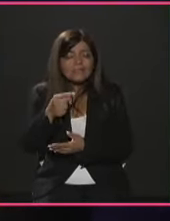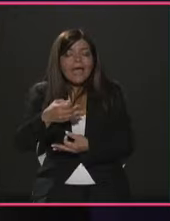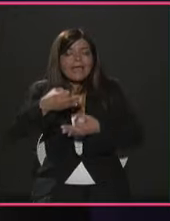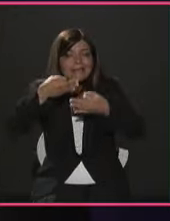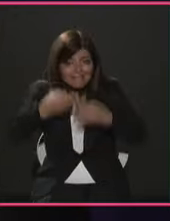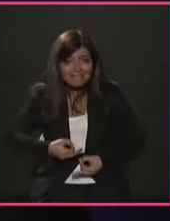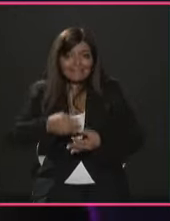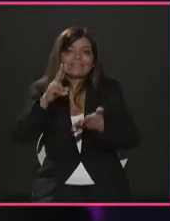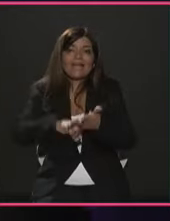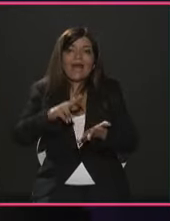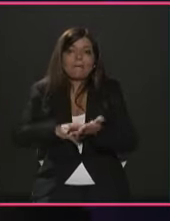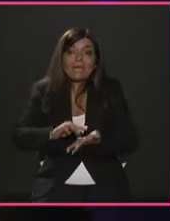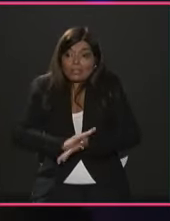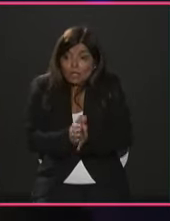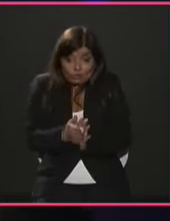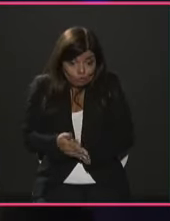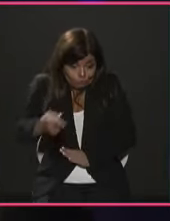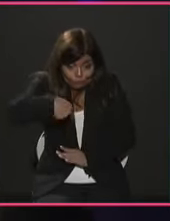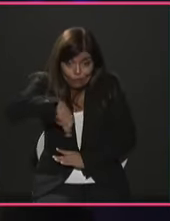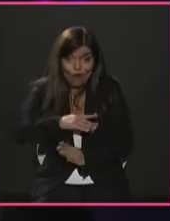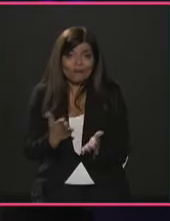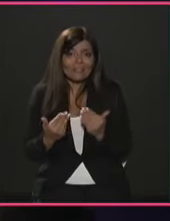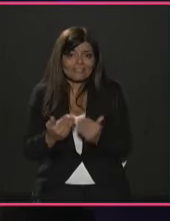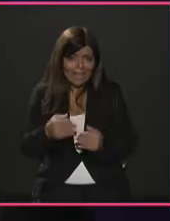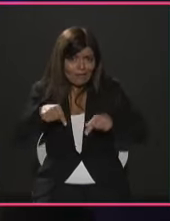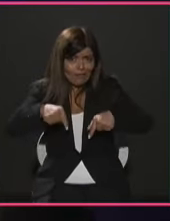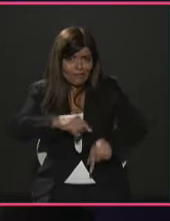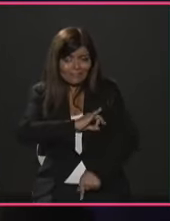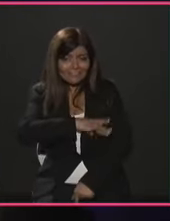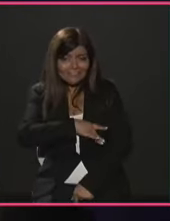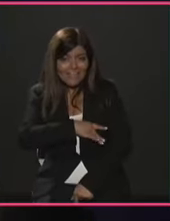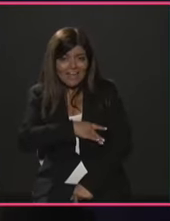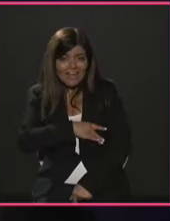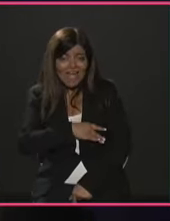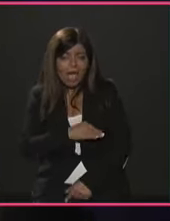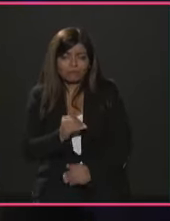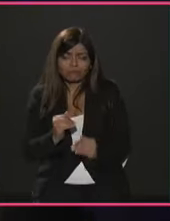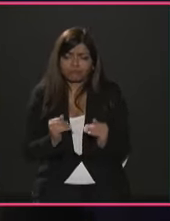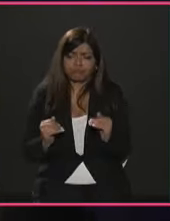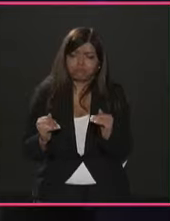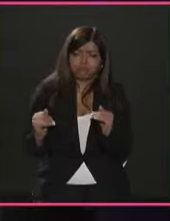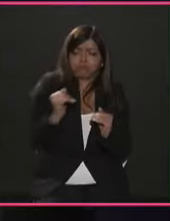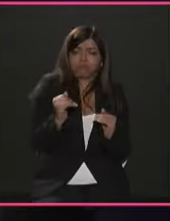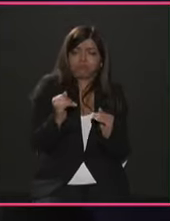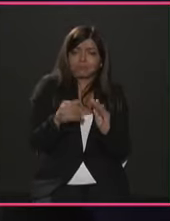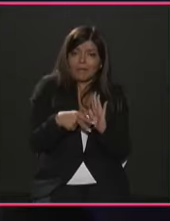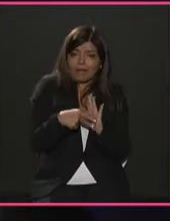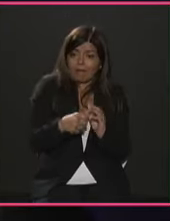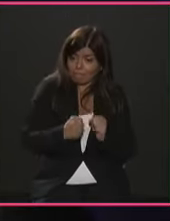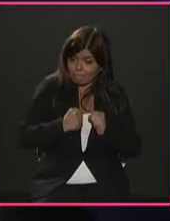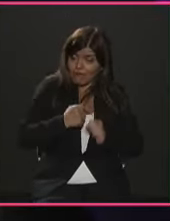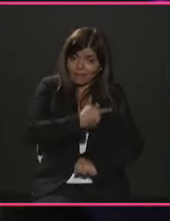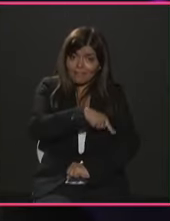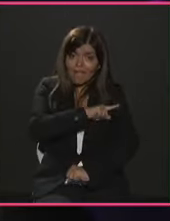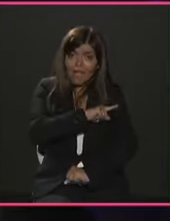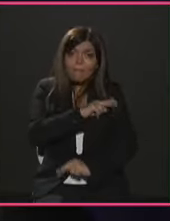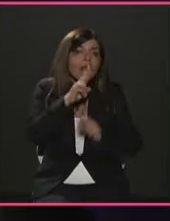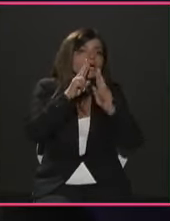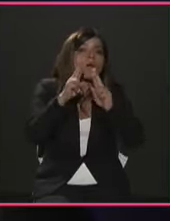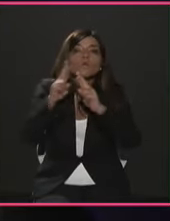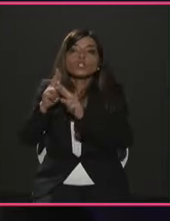realmente todo lo necesario en Chile del más alto nivel no solo para responder a